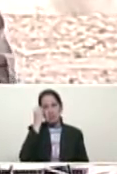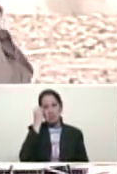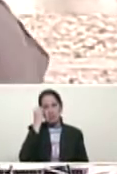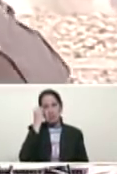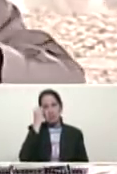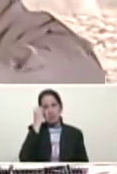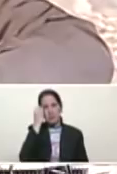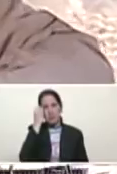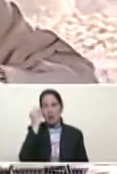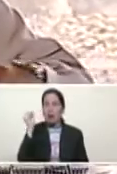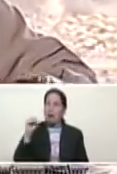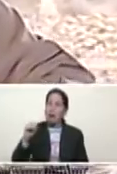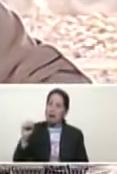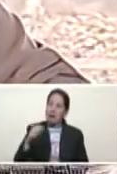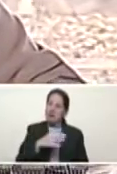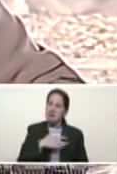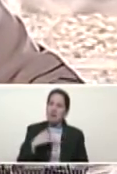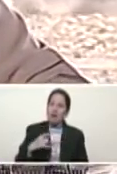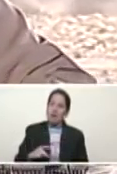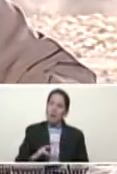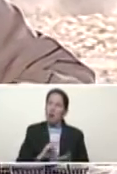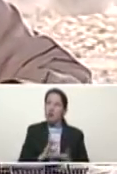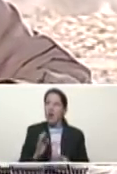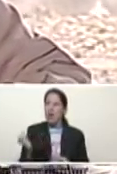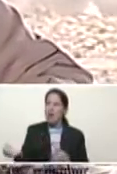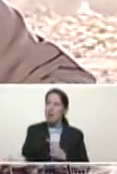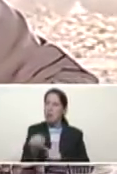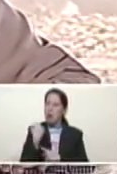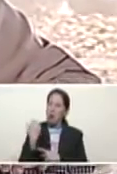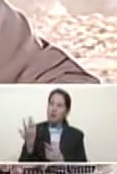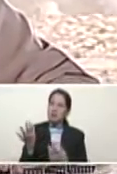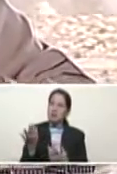¿a quién derrocar a Maduro?